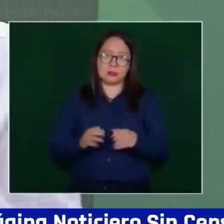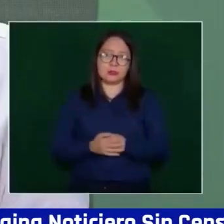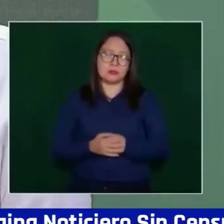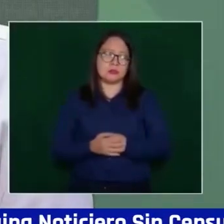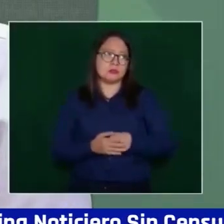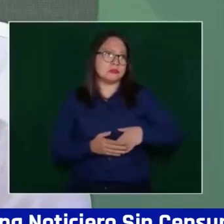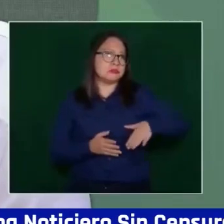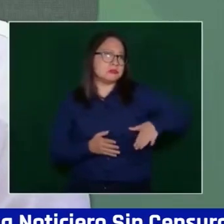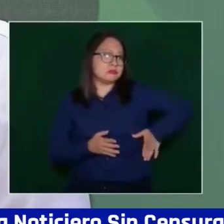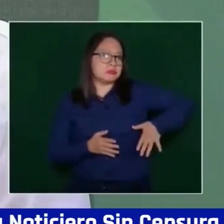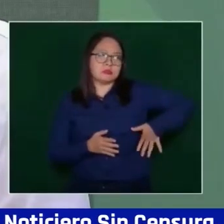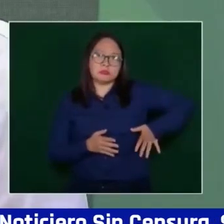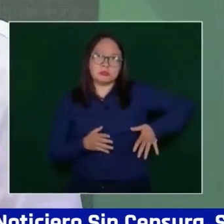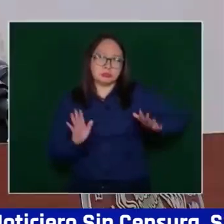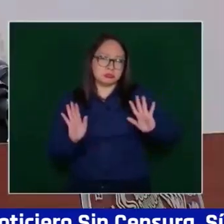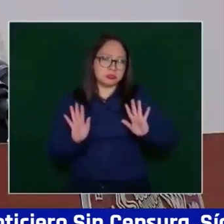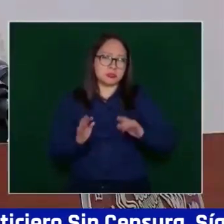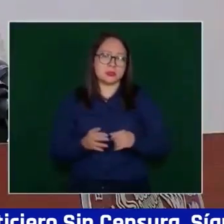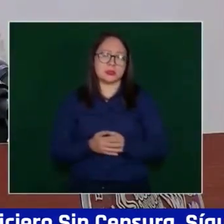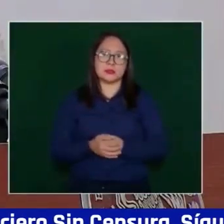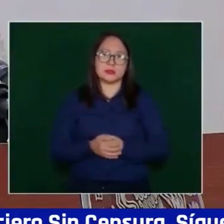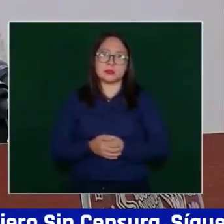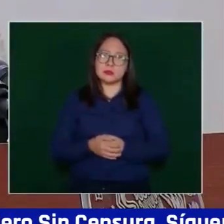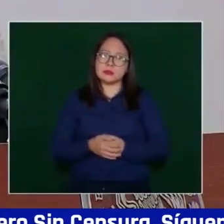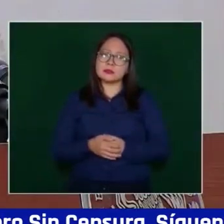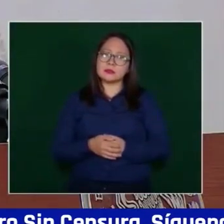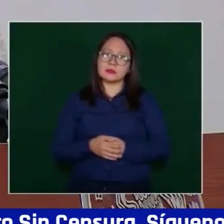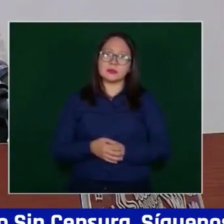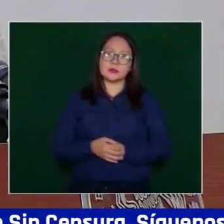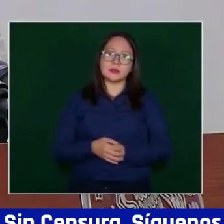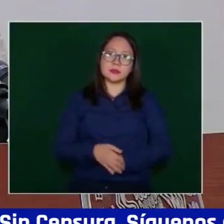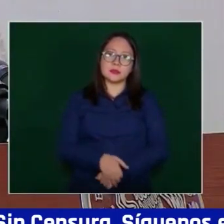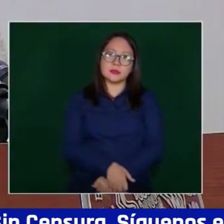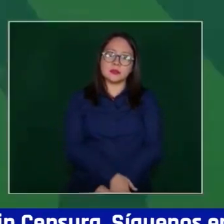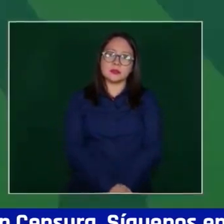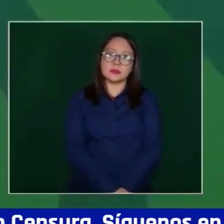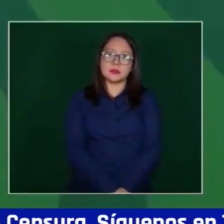hace poco, que si